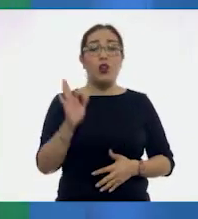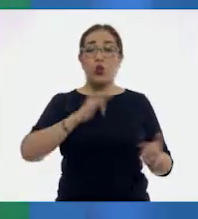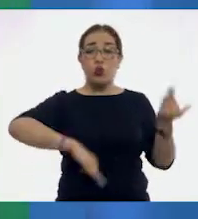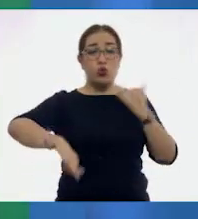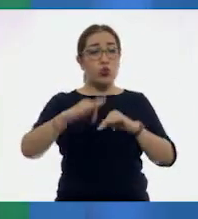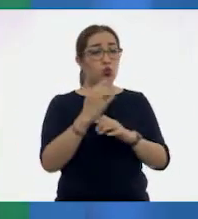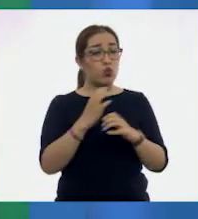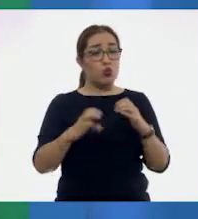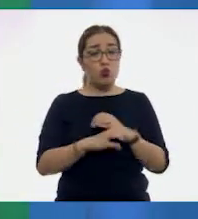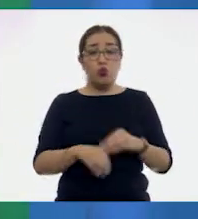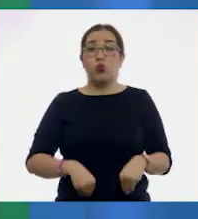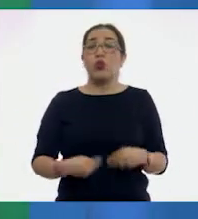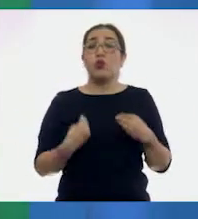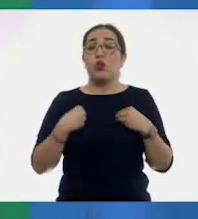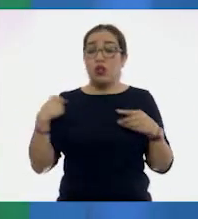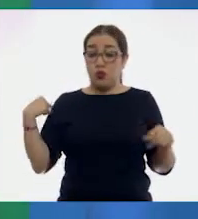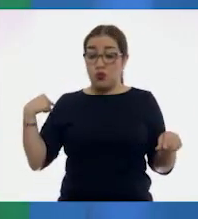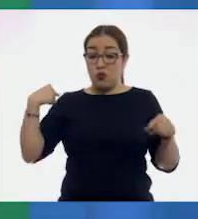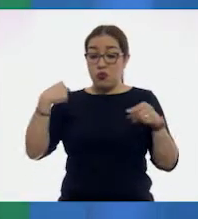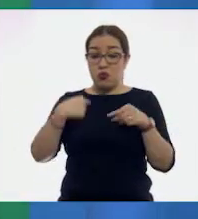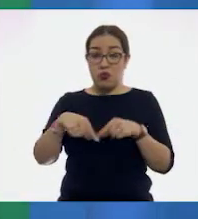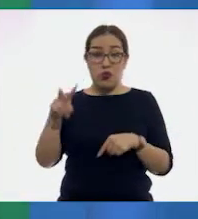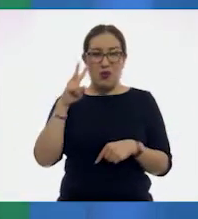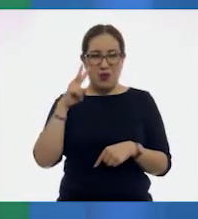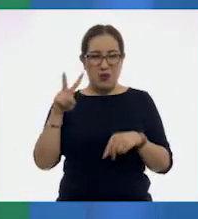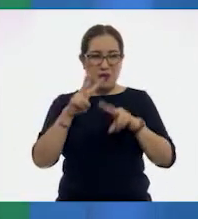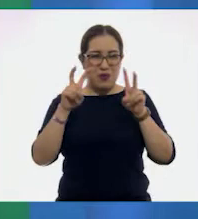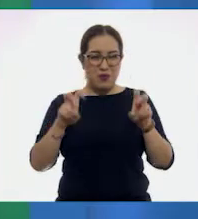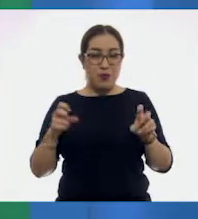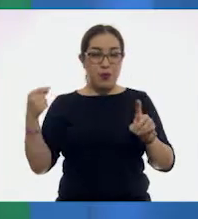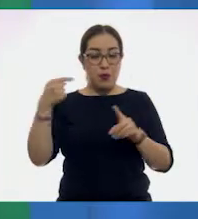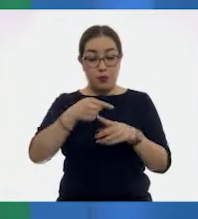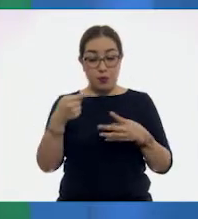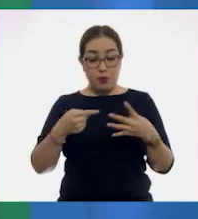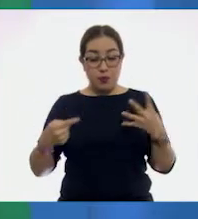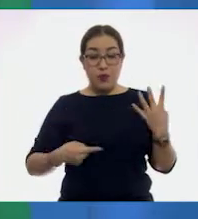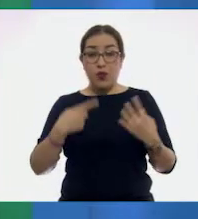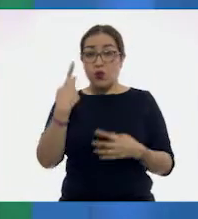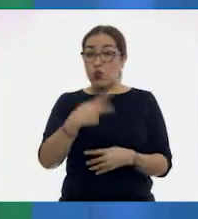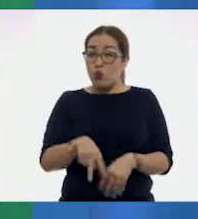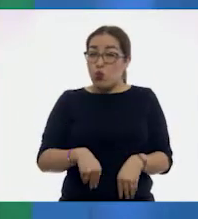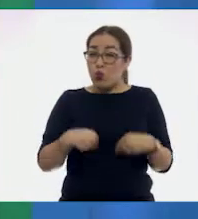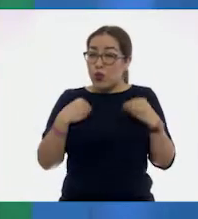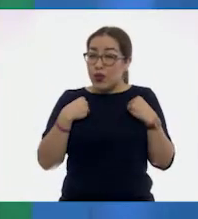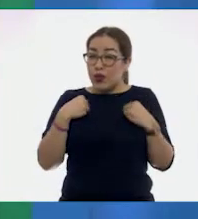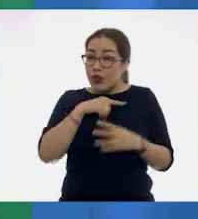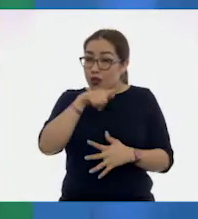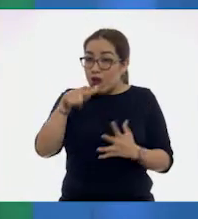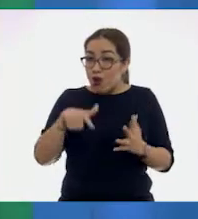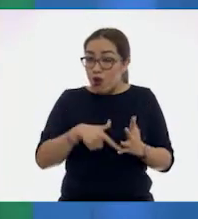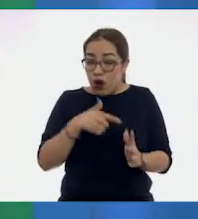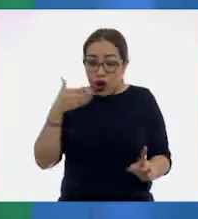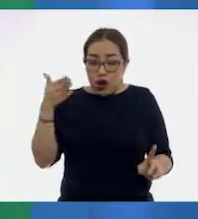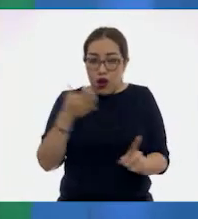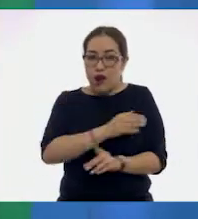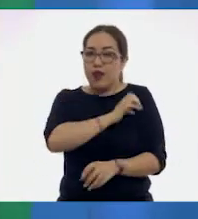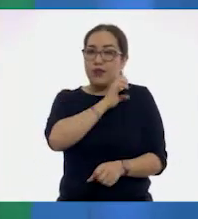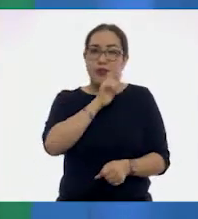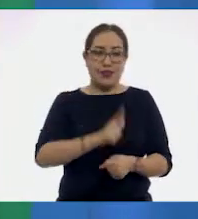que hemos visto hasta este momento habitan en ecosistemas con características